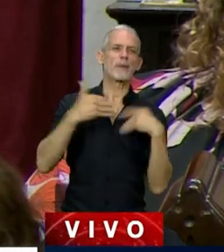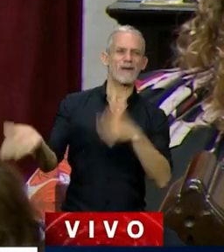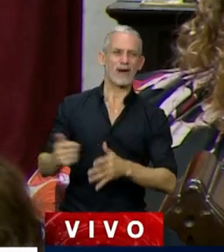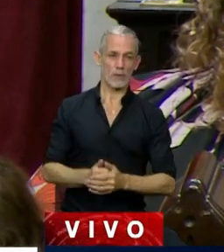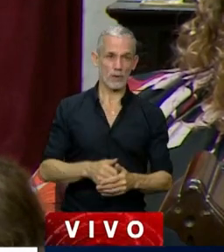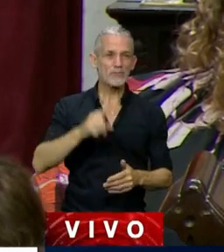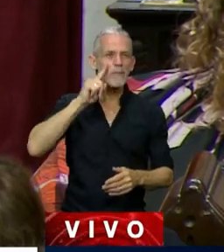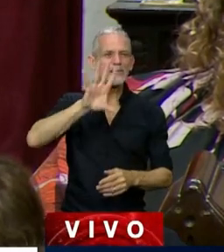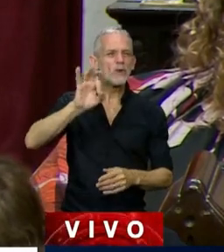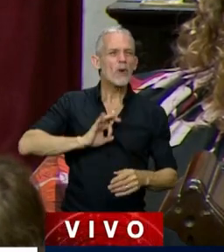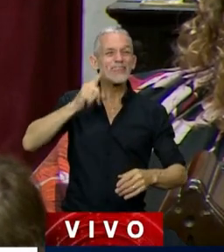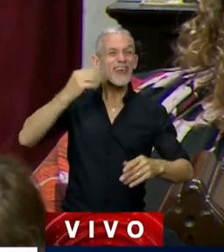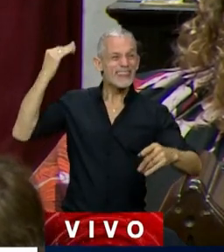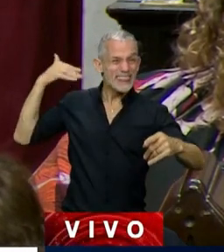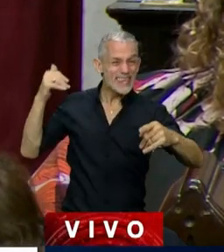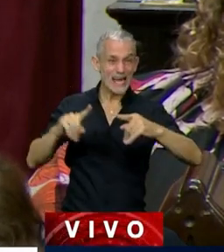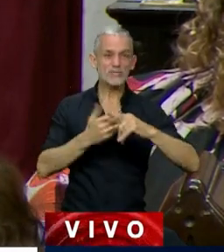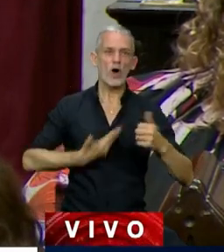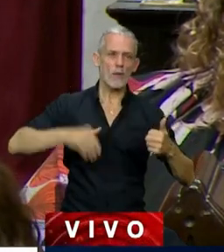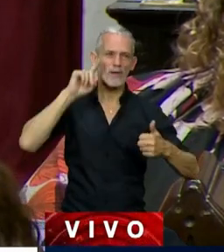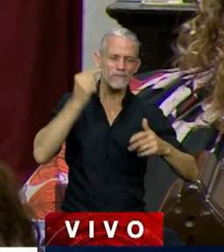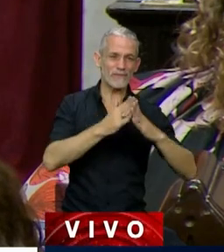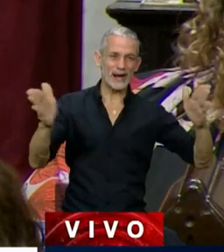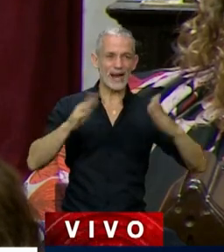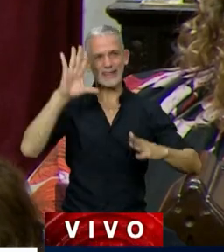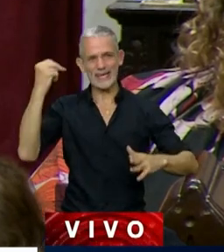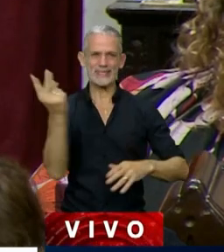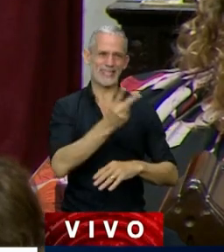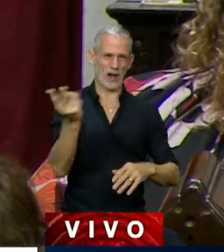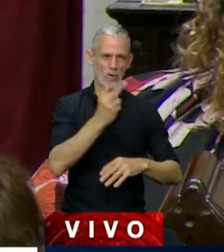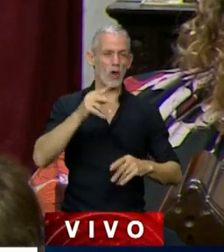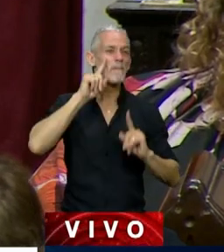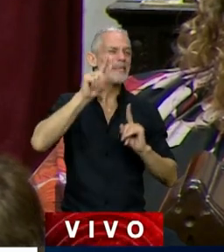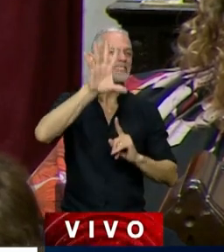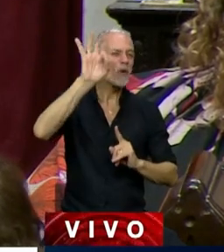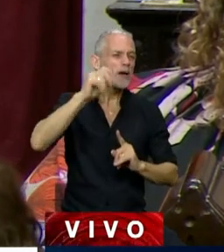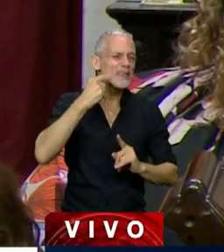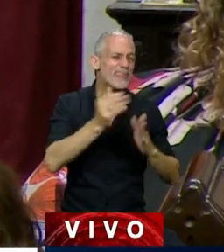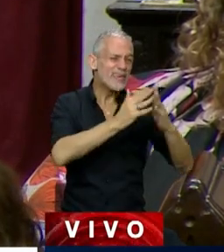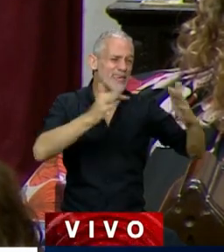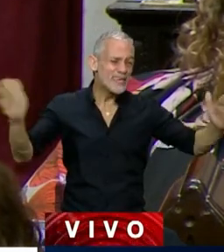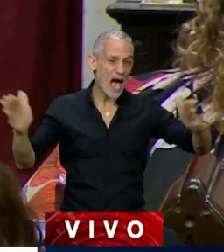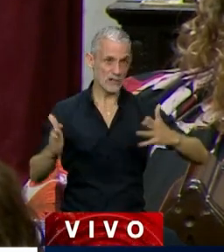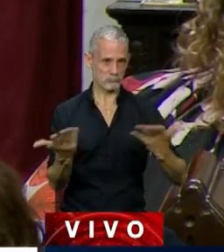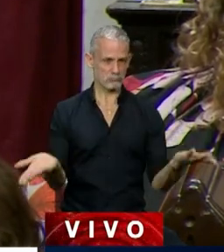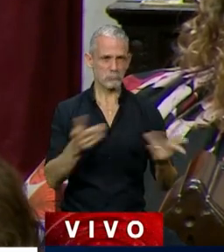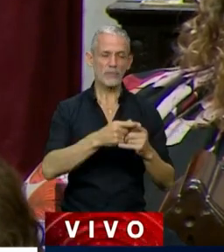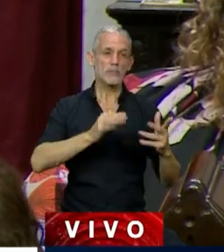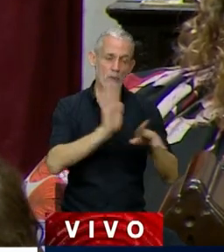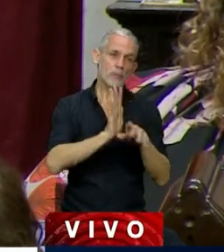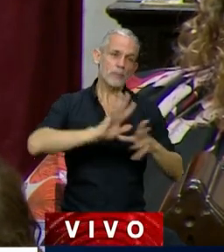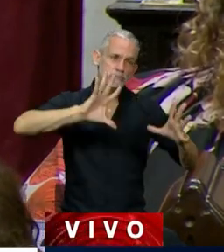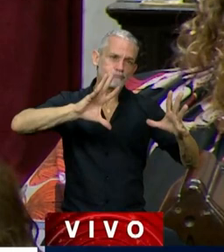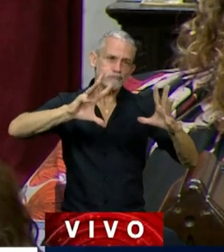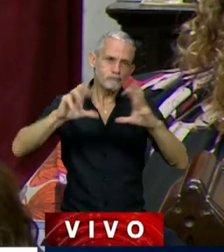Hace 1.050 días que gobiernan Alberto Fernández y Cristina Fernández de Kirchner. 1.050 días que vienen perjudicando